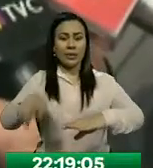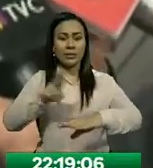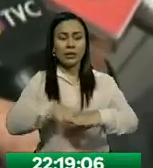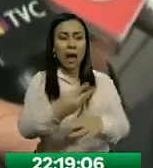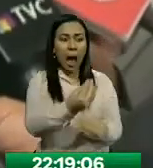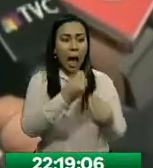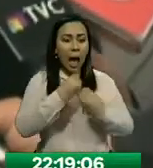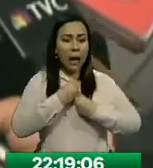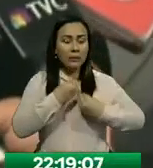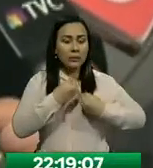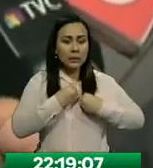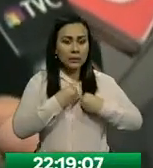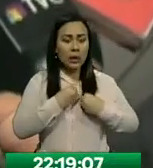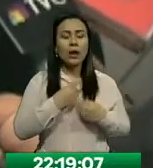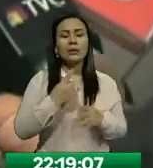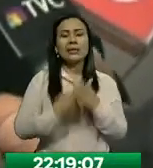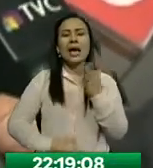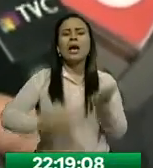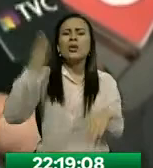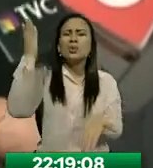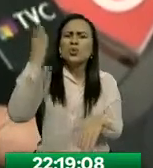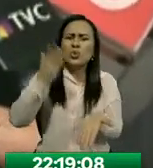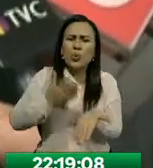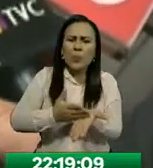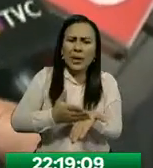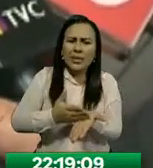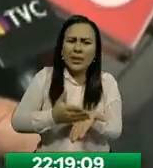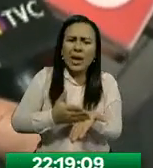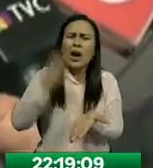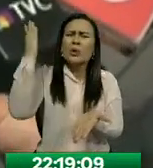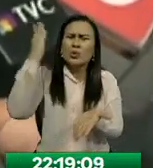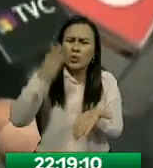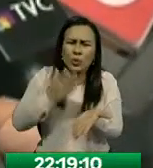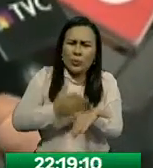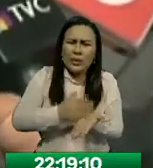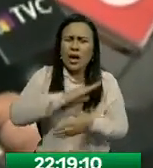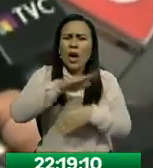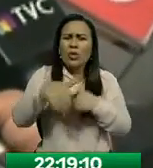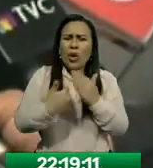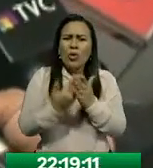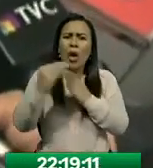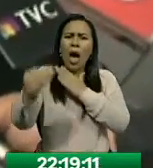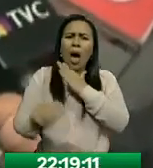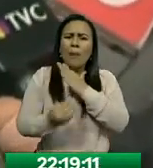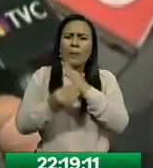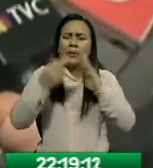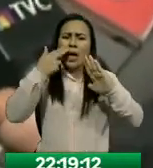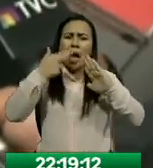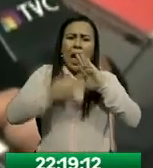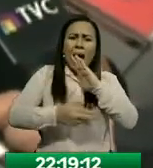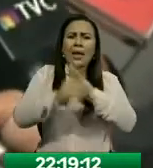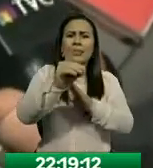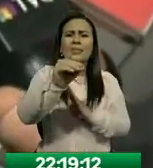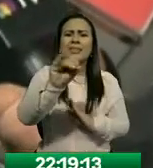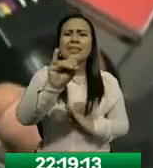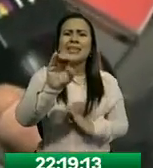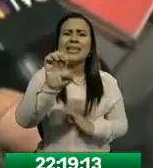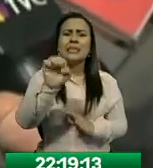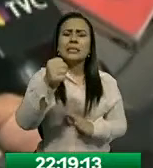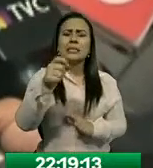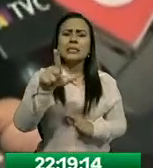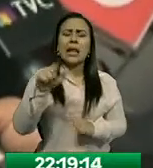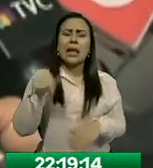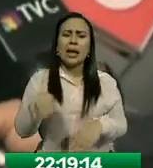informado de que se suspende totalmente el incremento de diésel en el Ecuador y que podremos